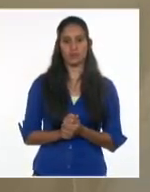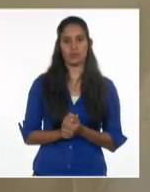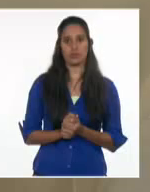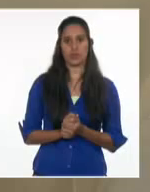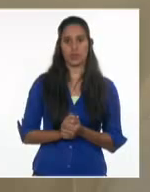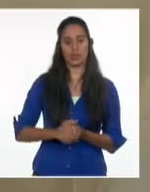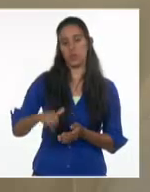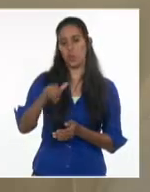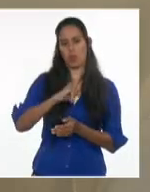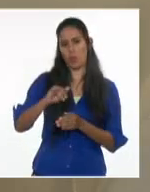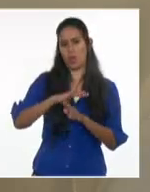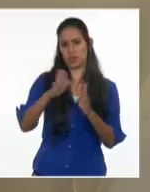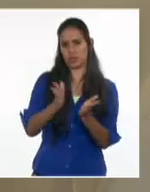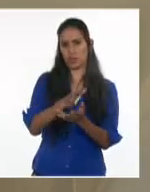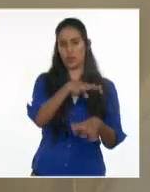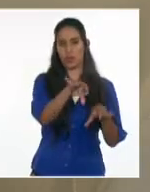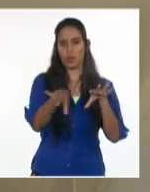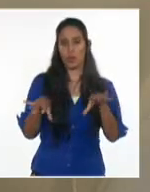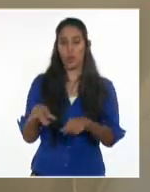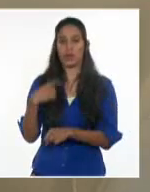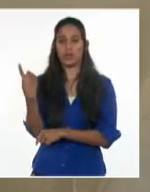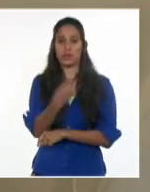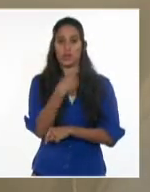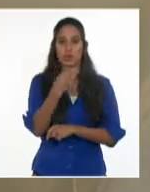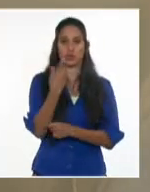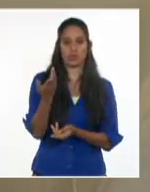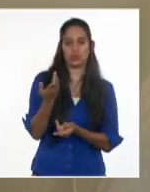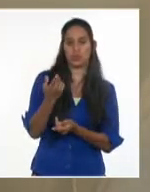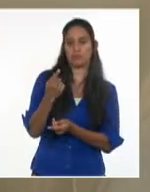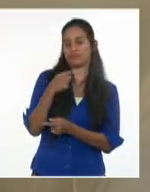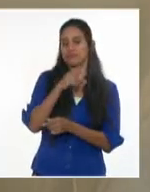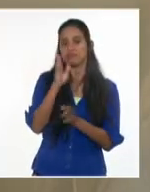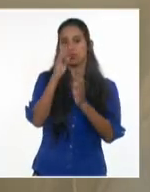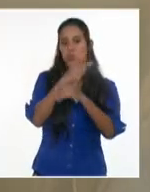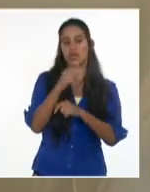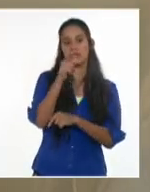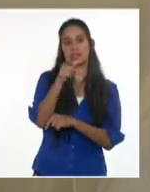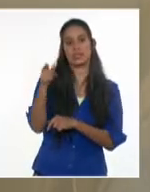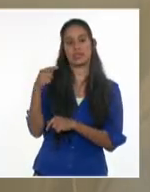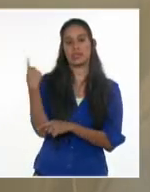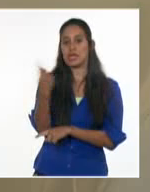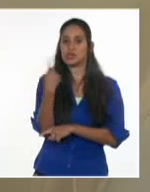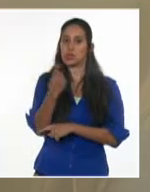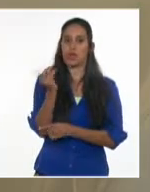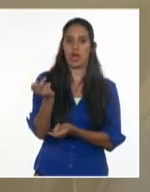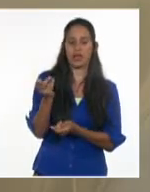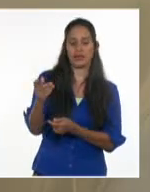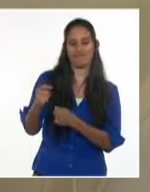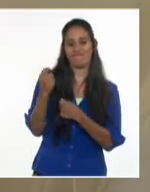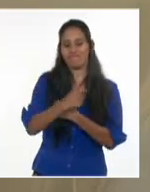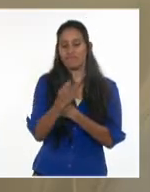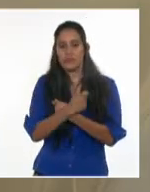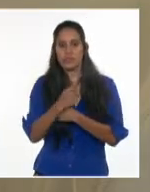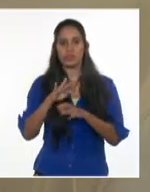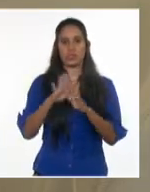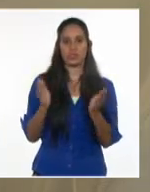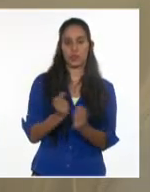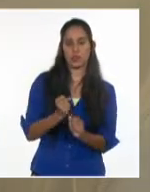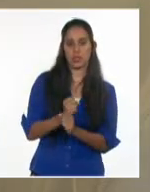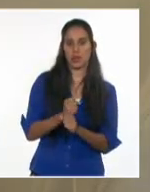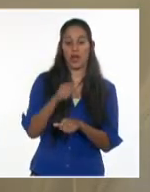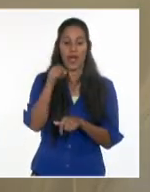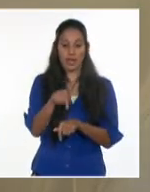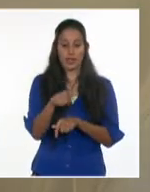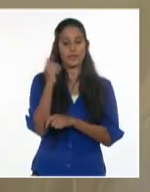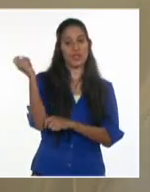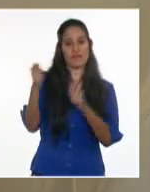en casi todos los lugares, ya que nosotros no tenemos transnacional y eso, que nos trabajan como tal. Y bueno, también en este festival nos